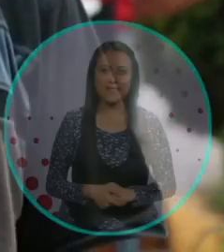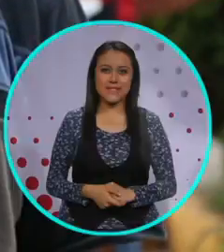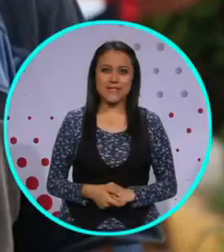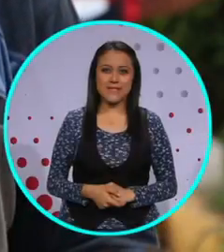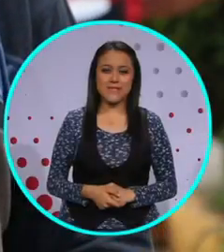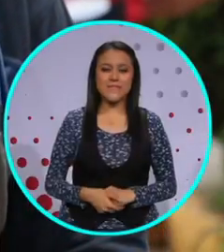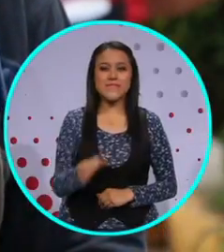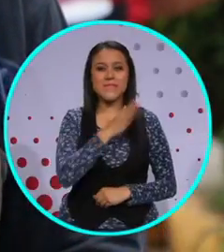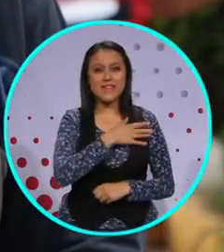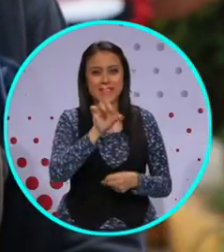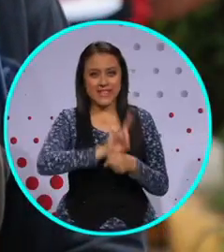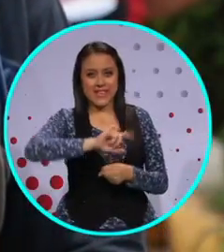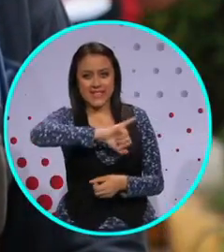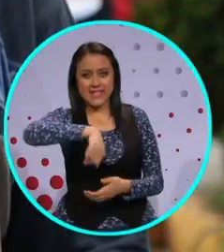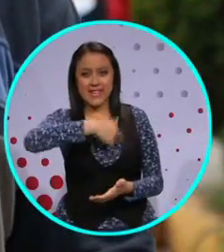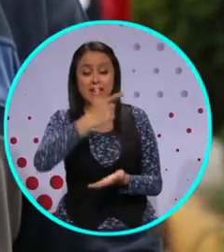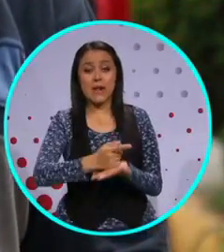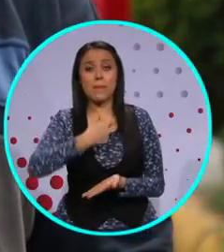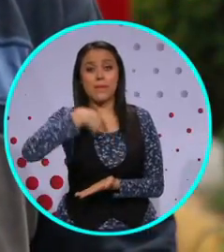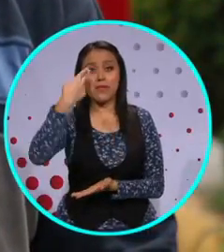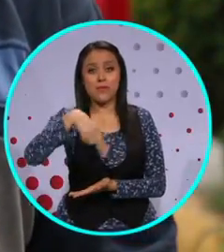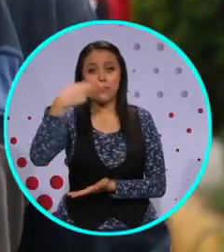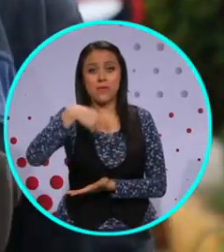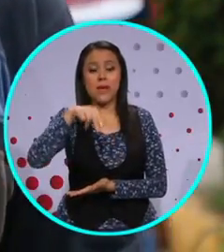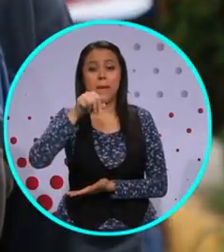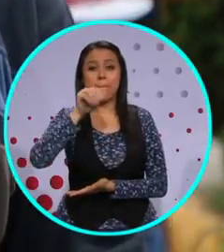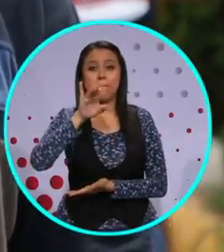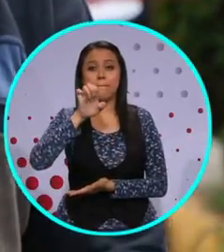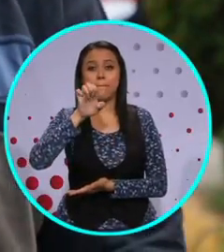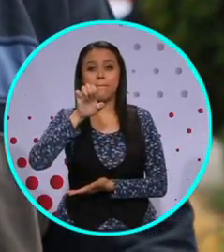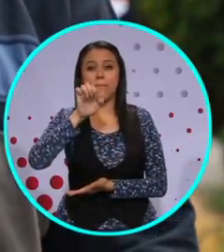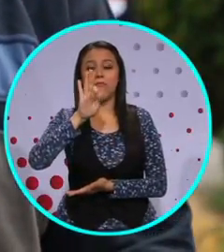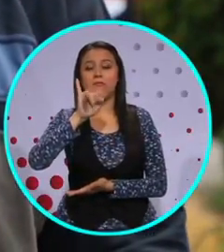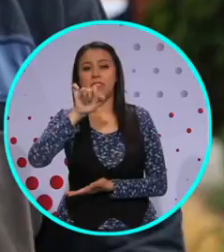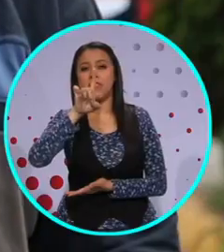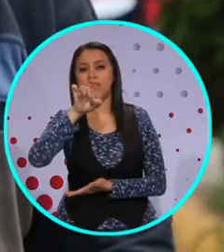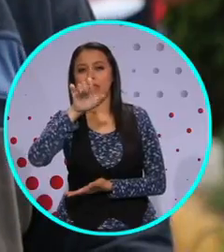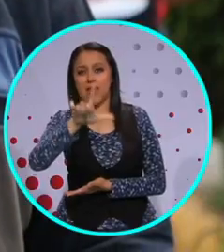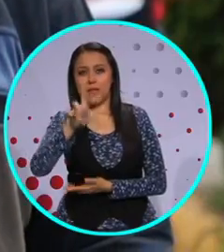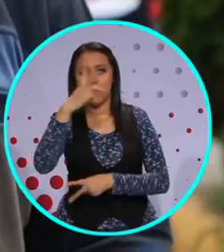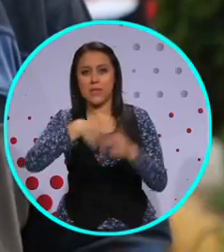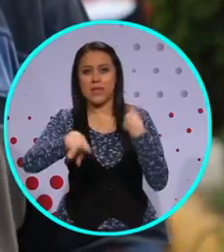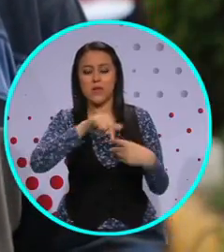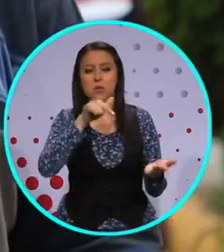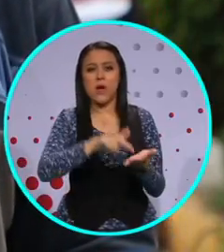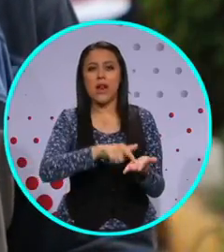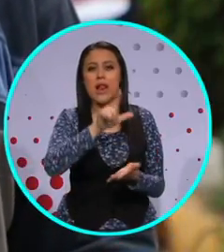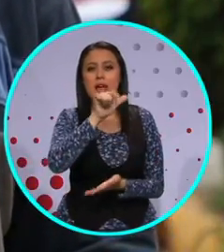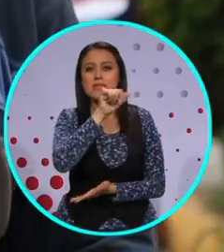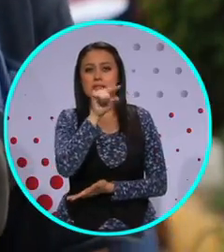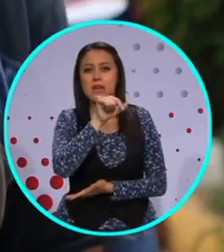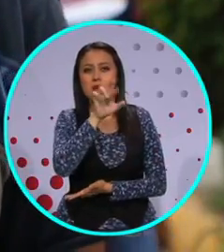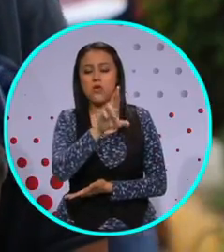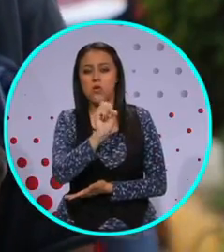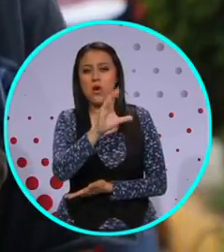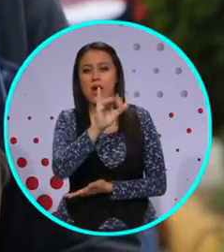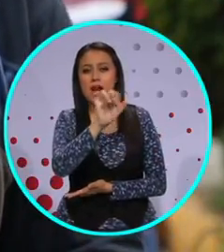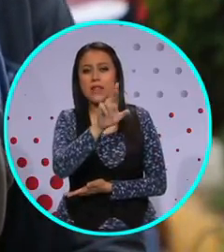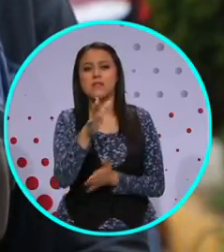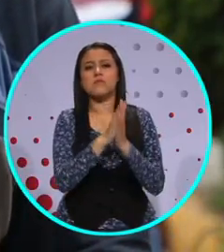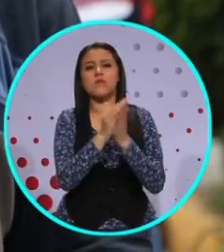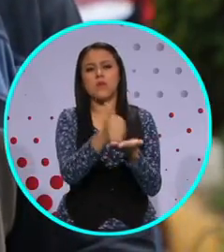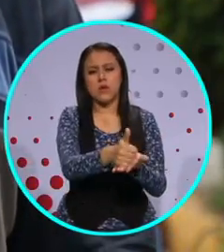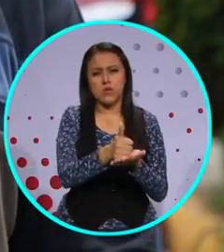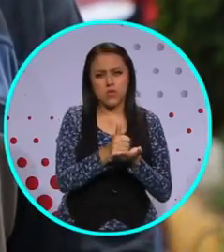buenos días señor agarrarla mi nombre es miguel estrada benavides y vengo de ciudad lázaro cárdenas a solicitar su